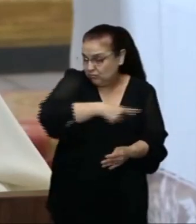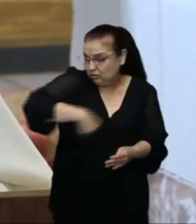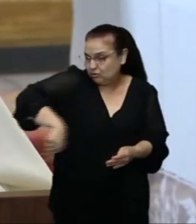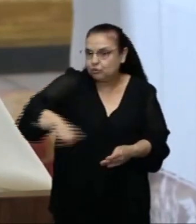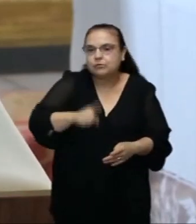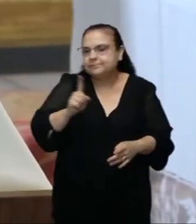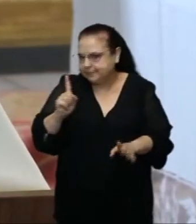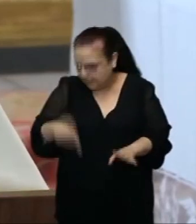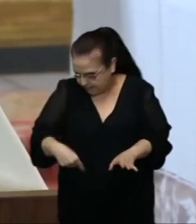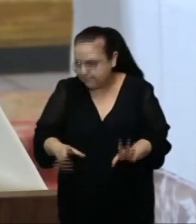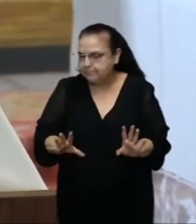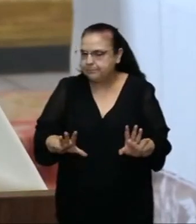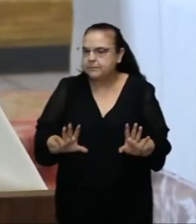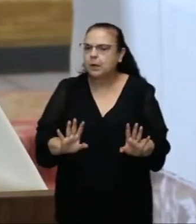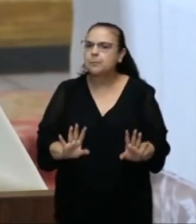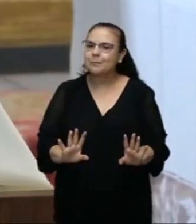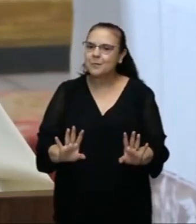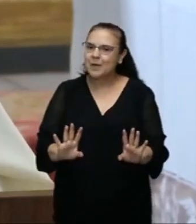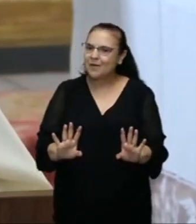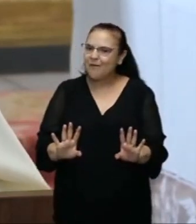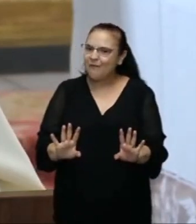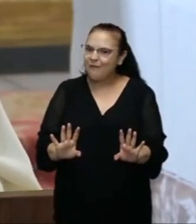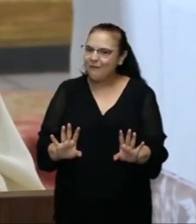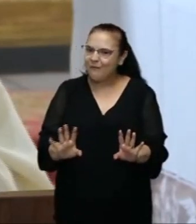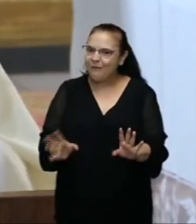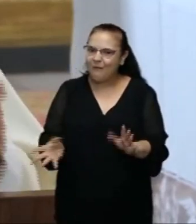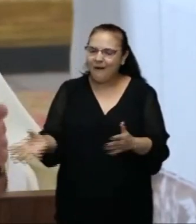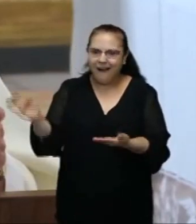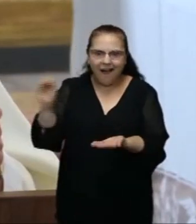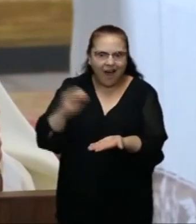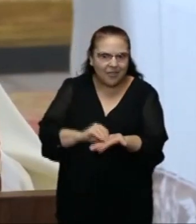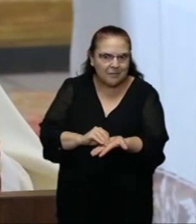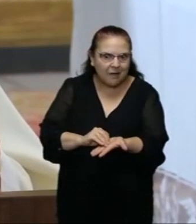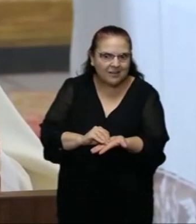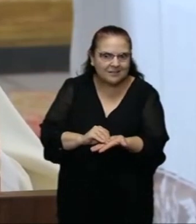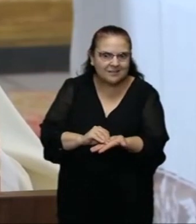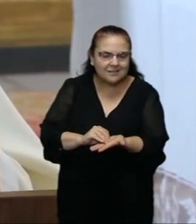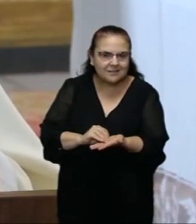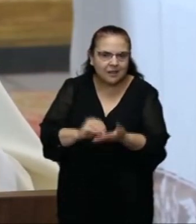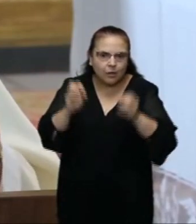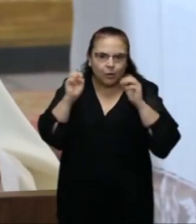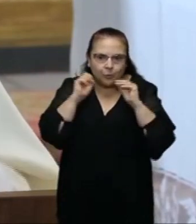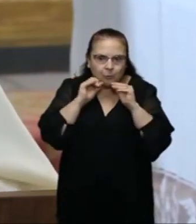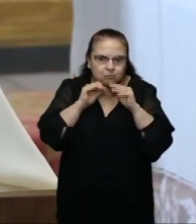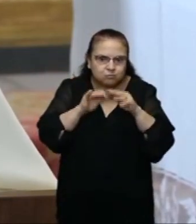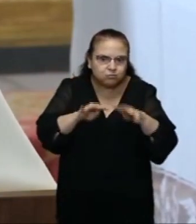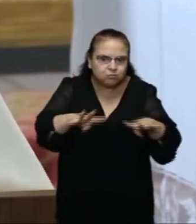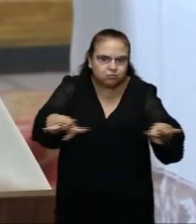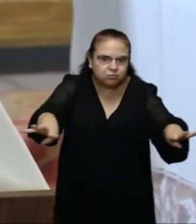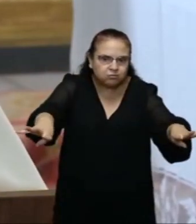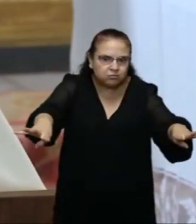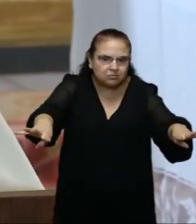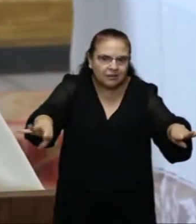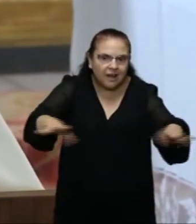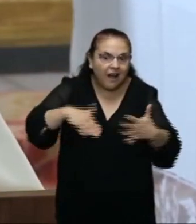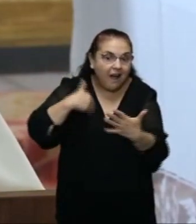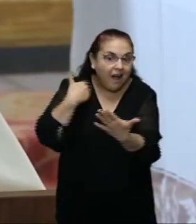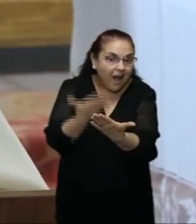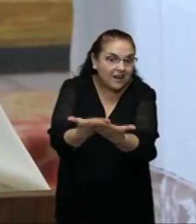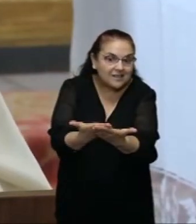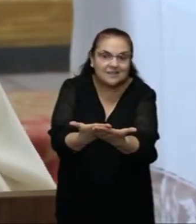que también, pero que además nos proyecta hacia la vida